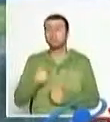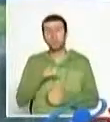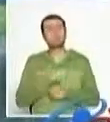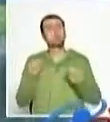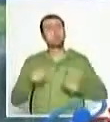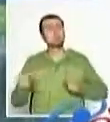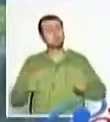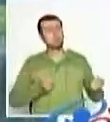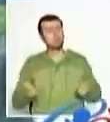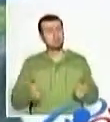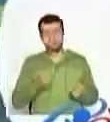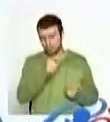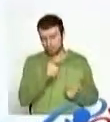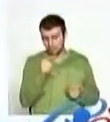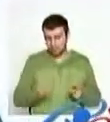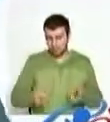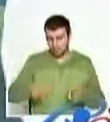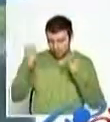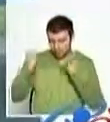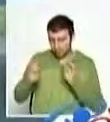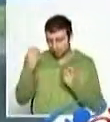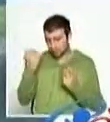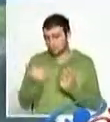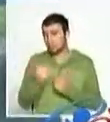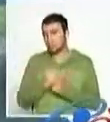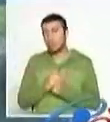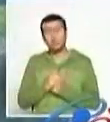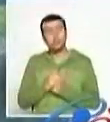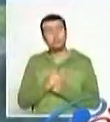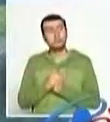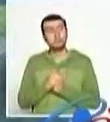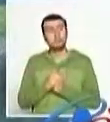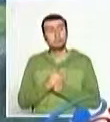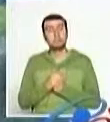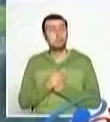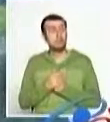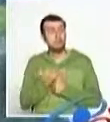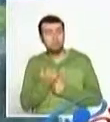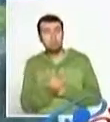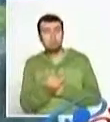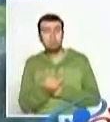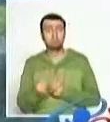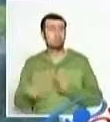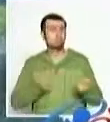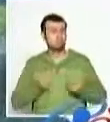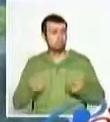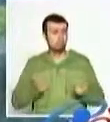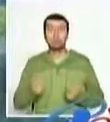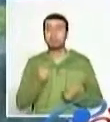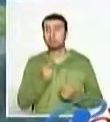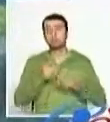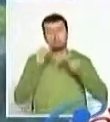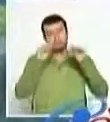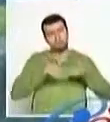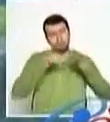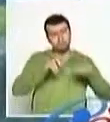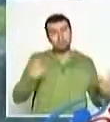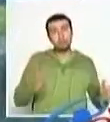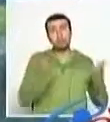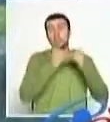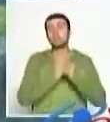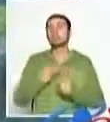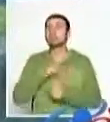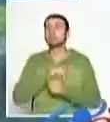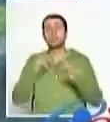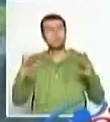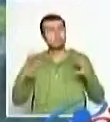paciente sale con una nueva forma de ver el mundo, y por eso está basada en la programación neurolingüística. Y lo hacemos integralmente,